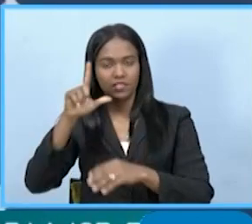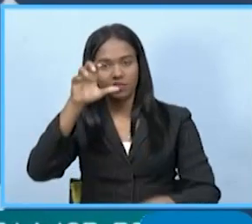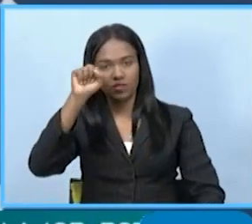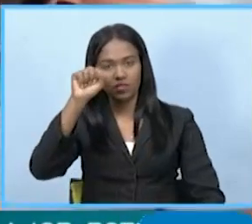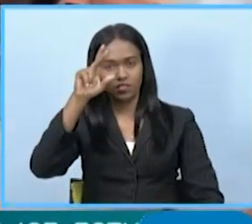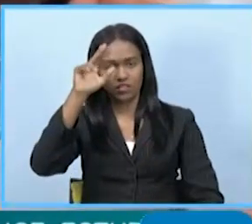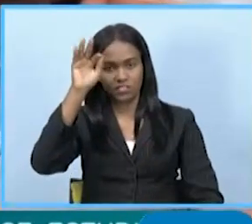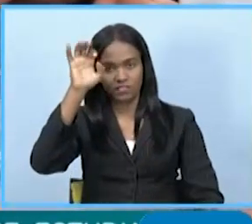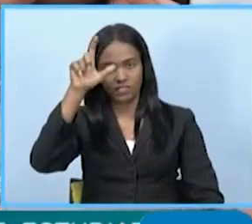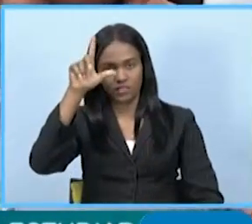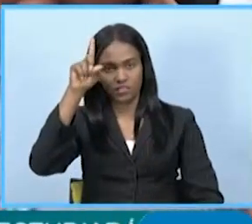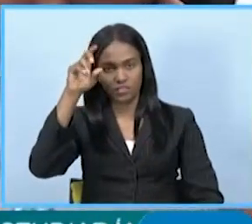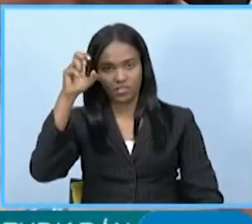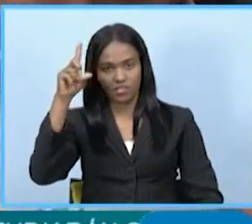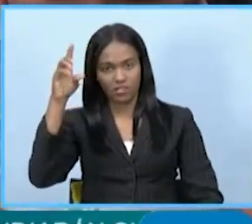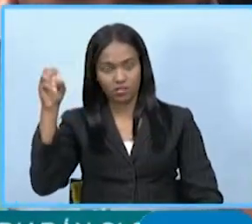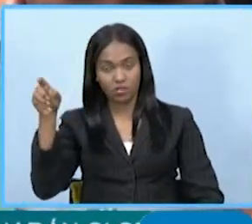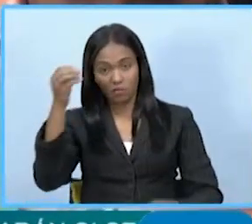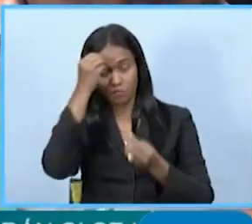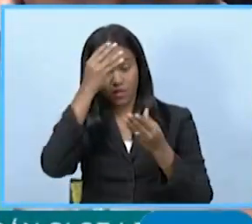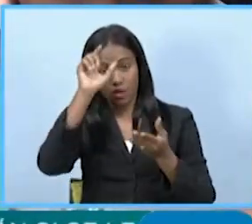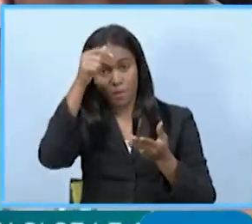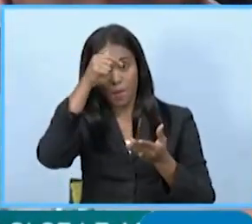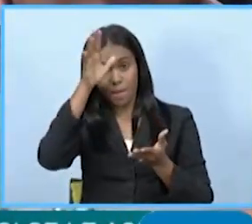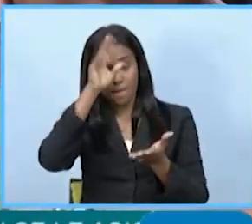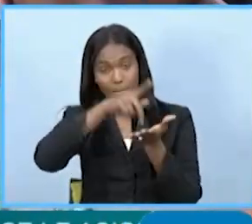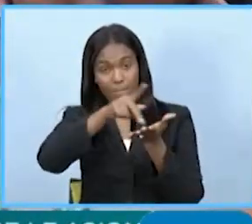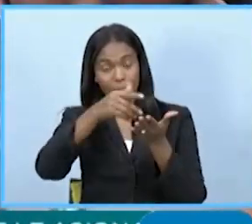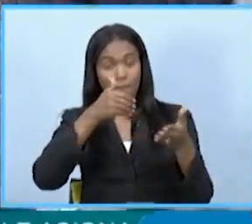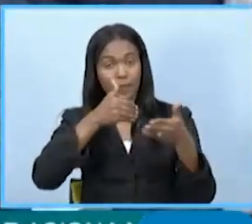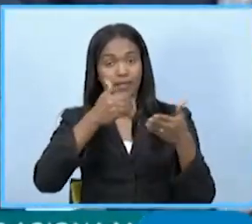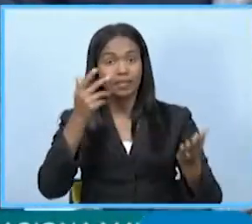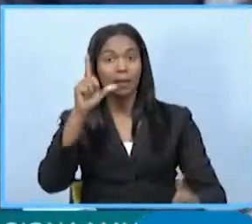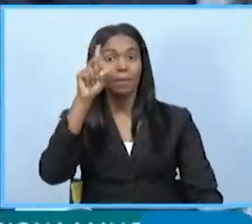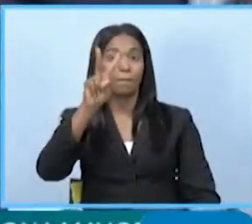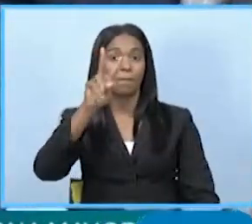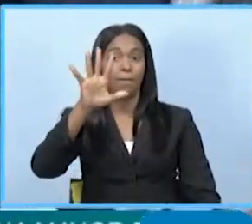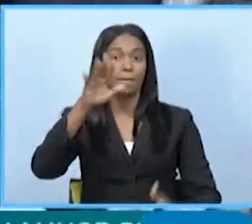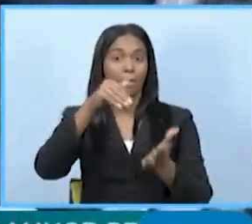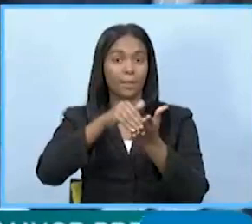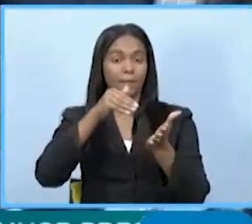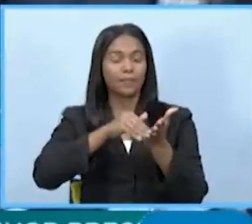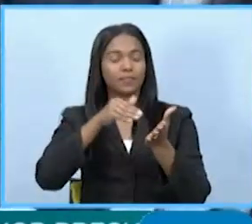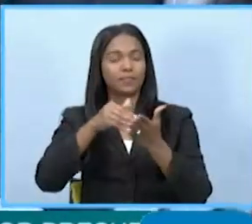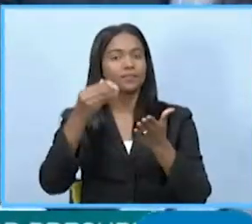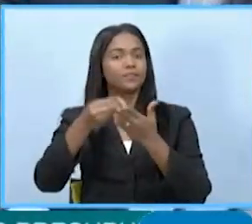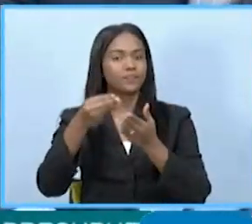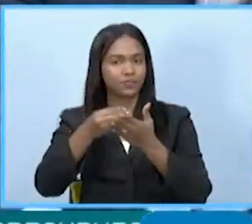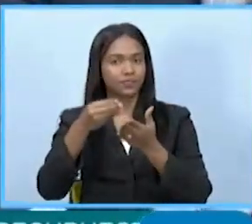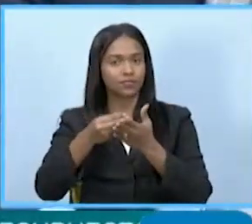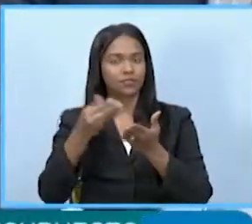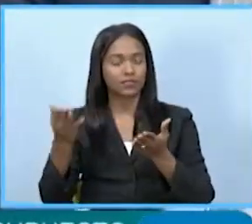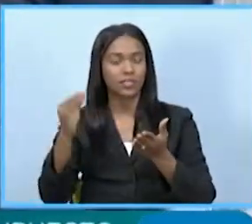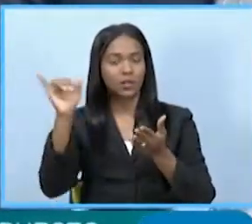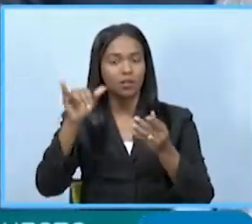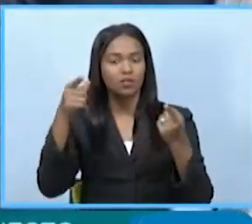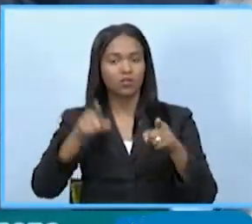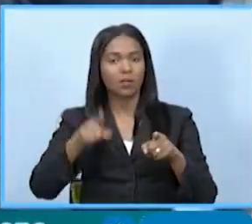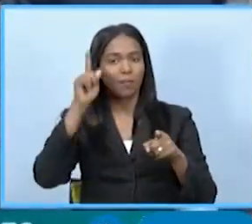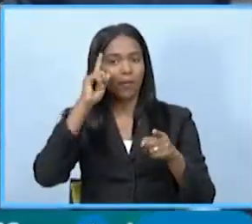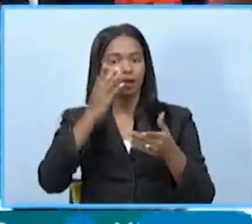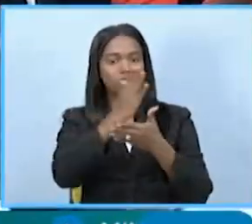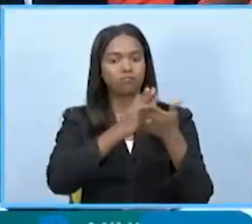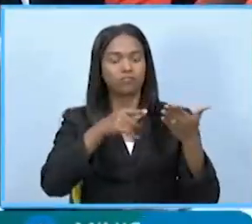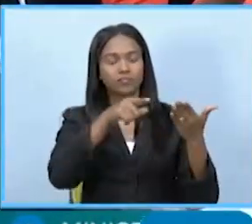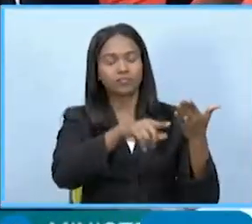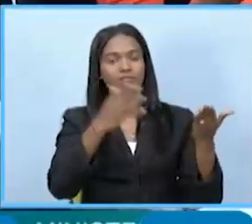Rafael Delgado, quien adelantó que el gobierno pagará cerca de 25 mil millones de pesos. Los mismos estarán divididos